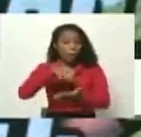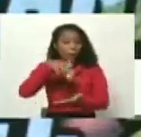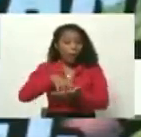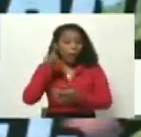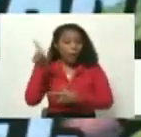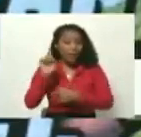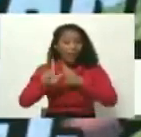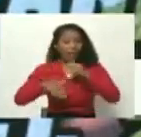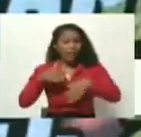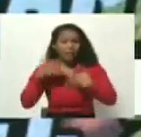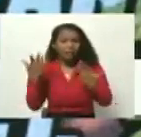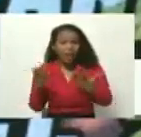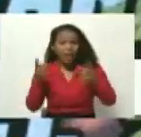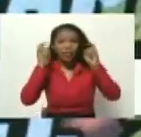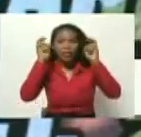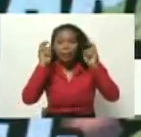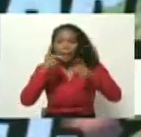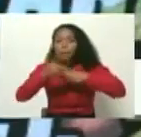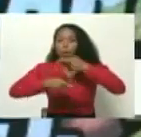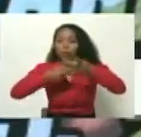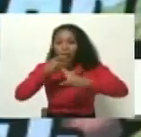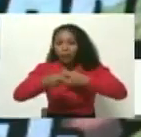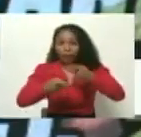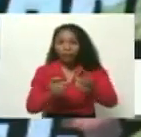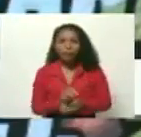un hecho político.